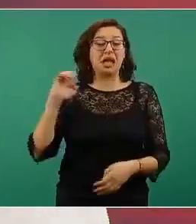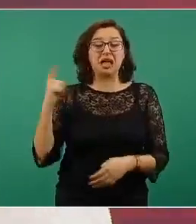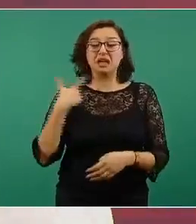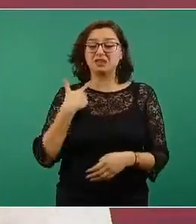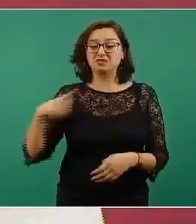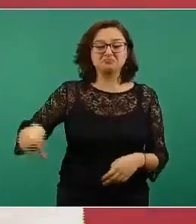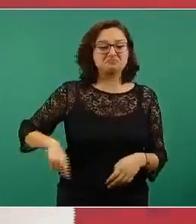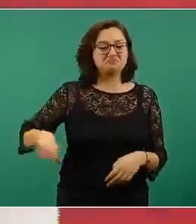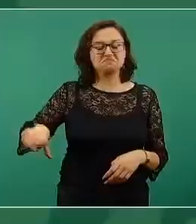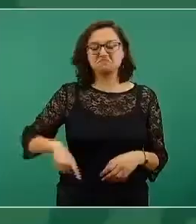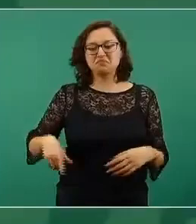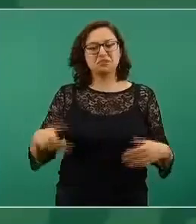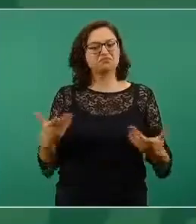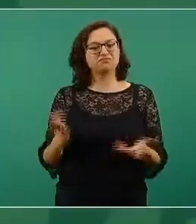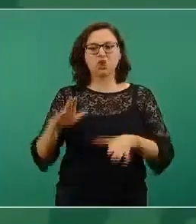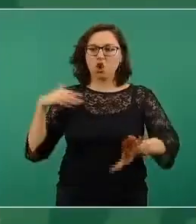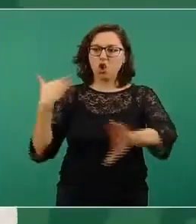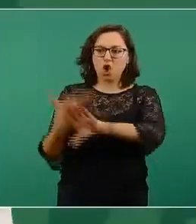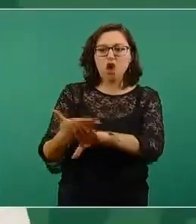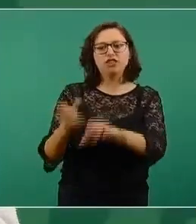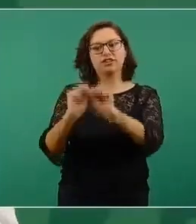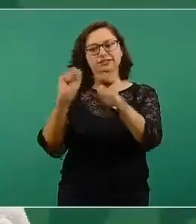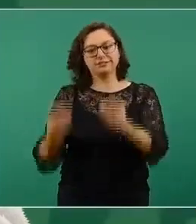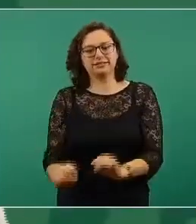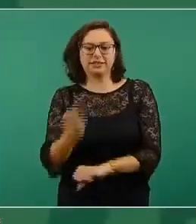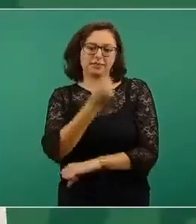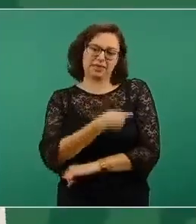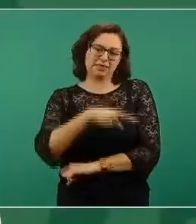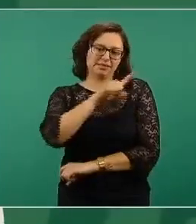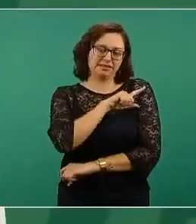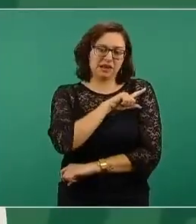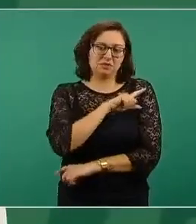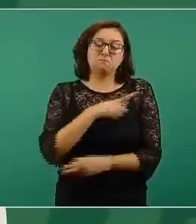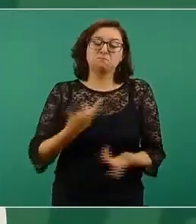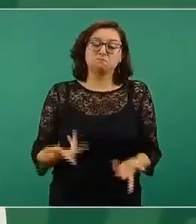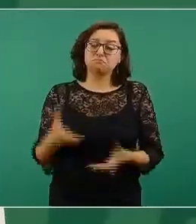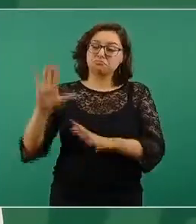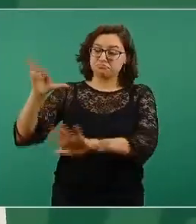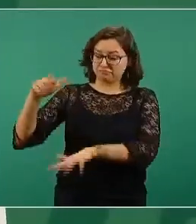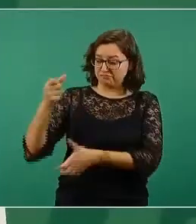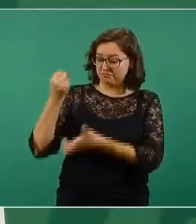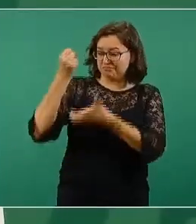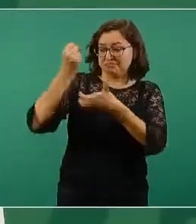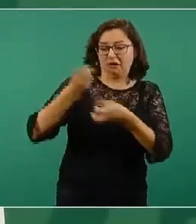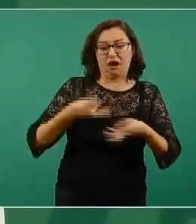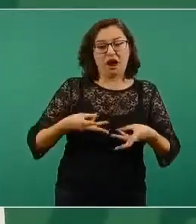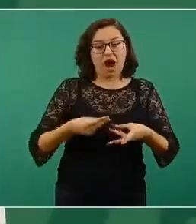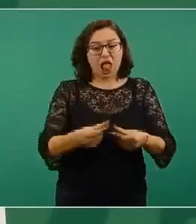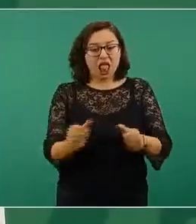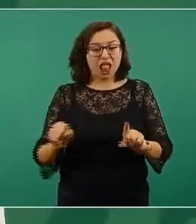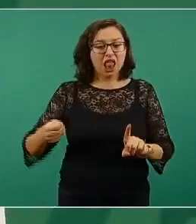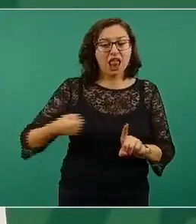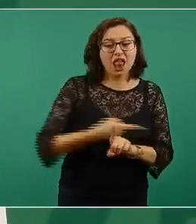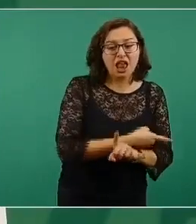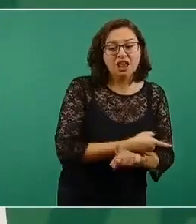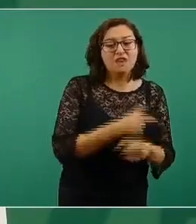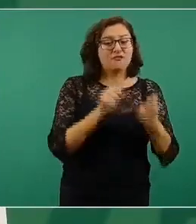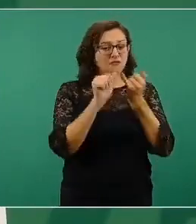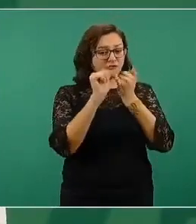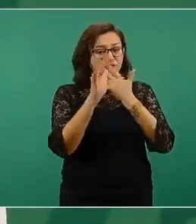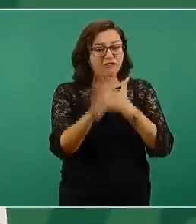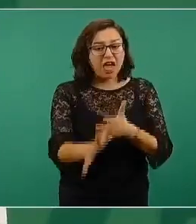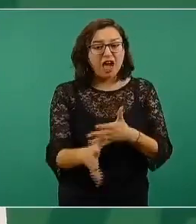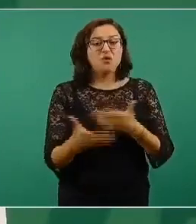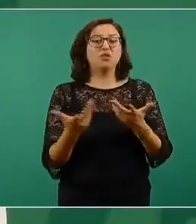privatizado, han desde luego utilizado o malversado los recursos públicos, ha habido fraudes, ha